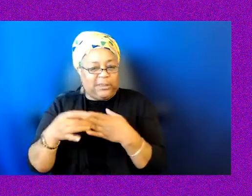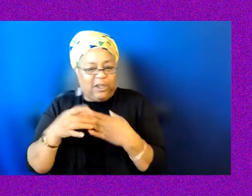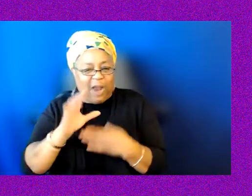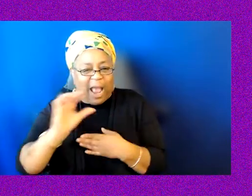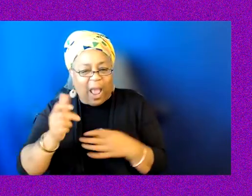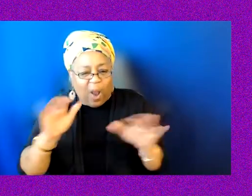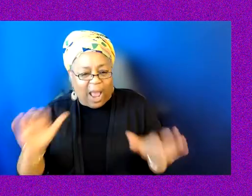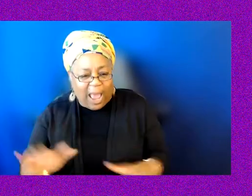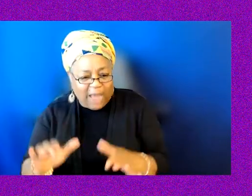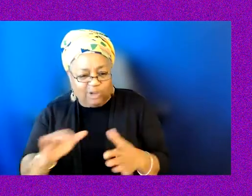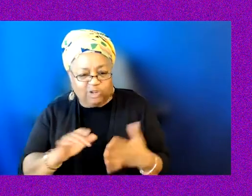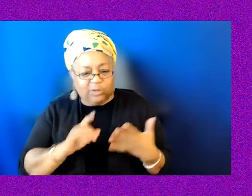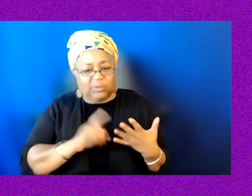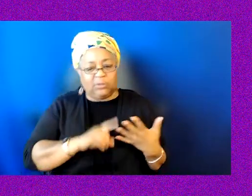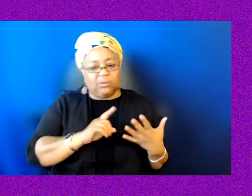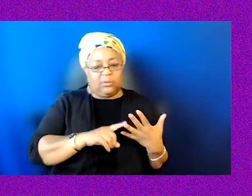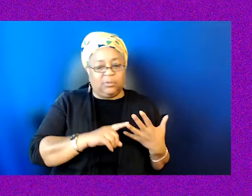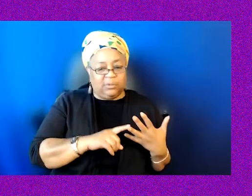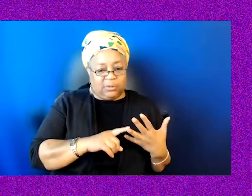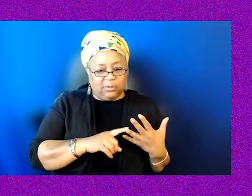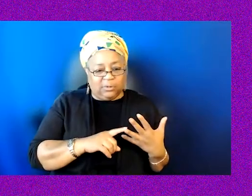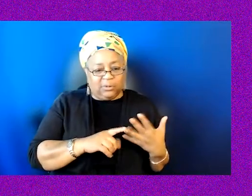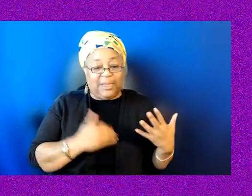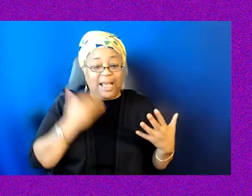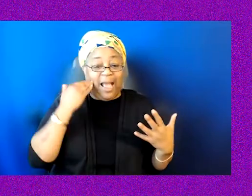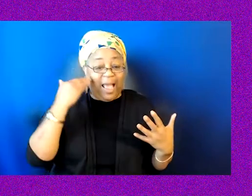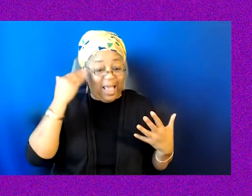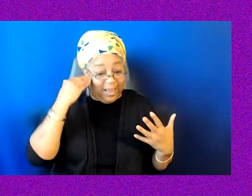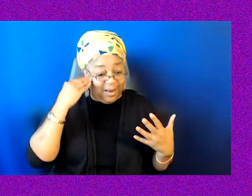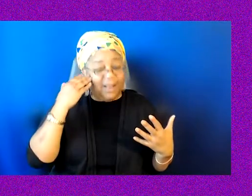guarden nuestro corazón,